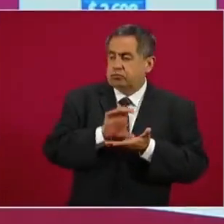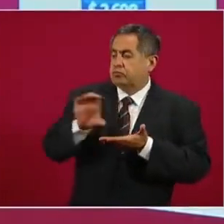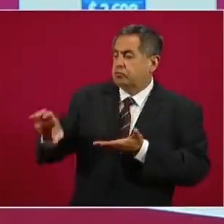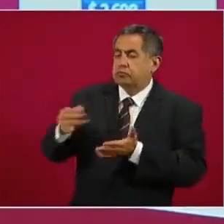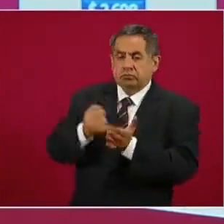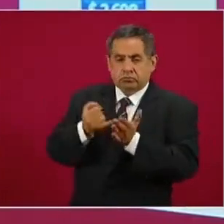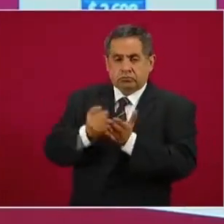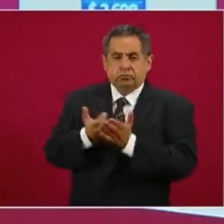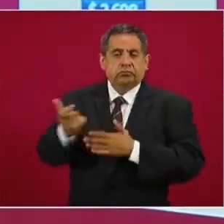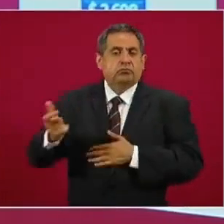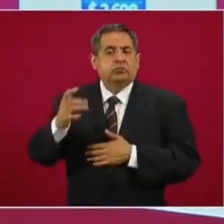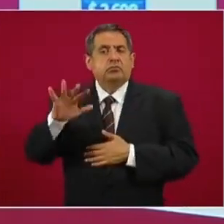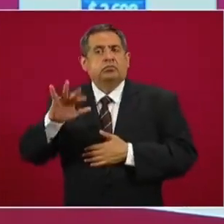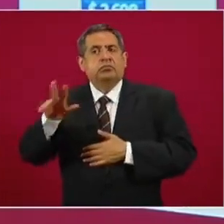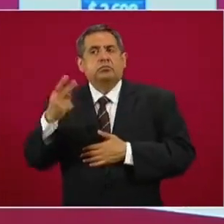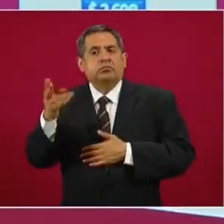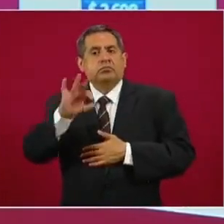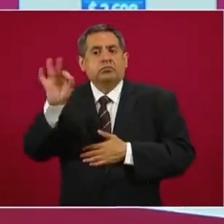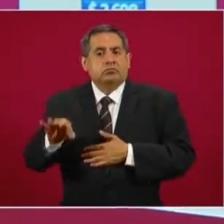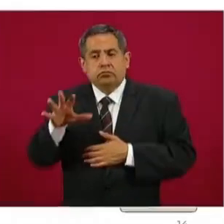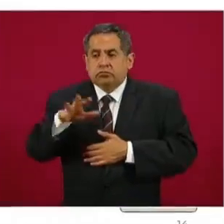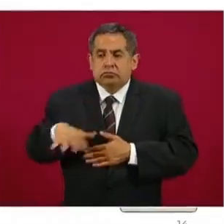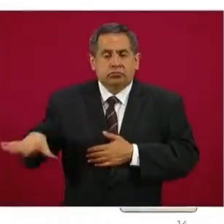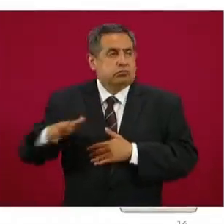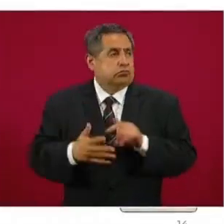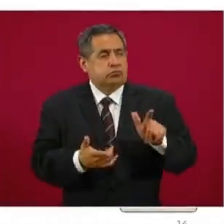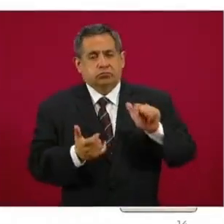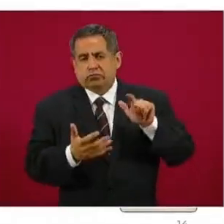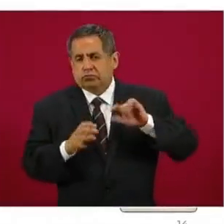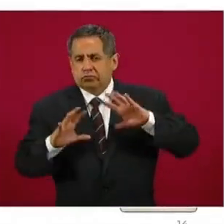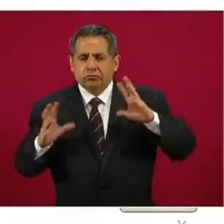el 52% de toda la recaudación que se